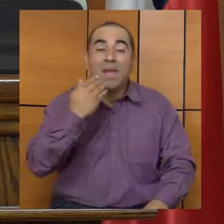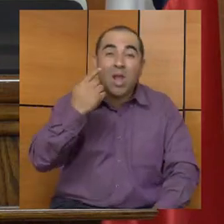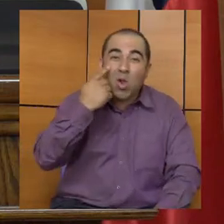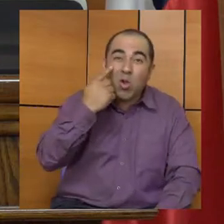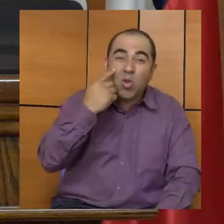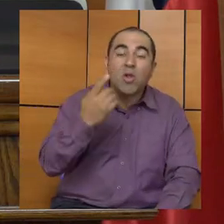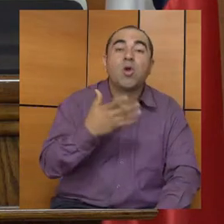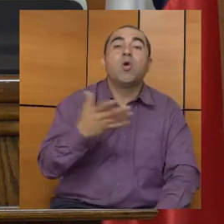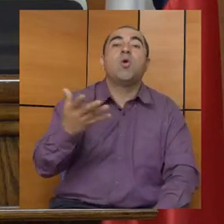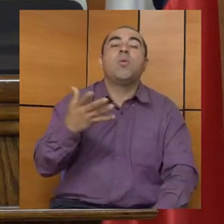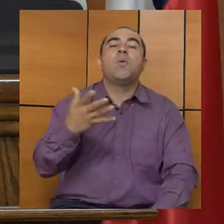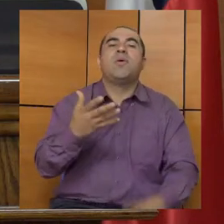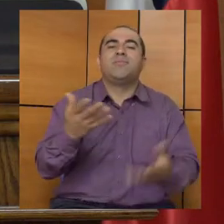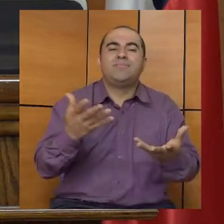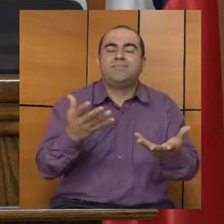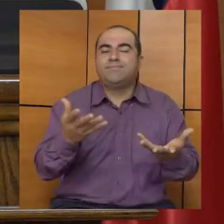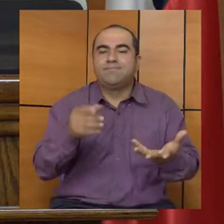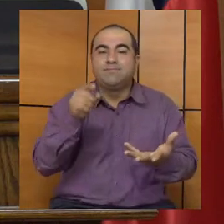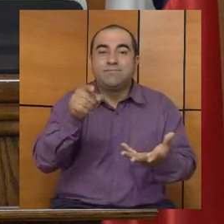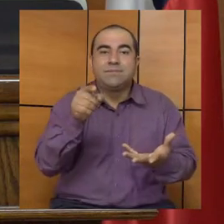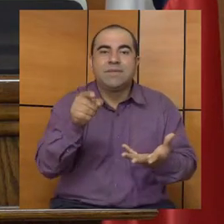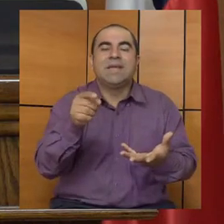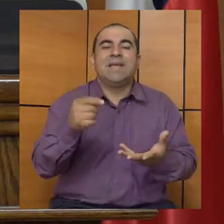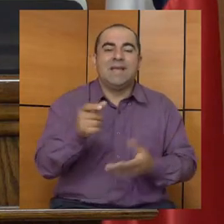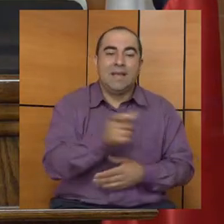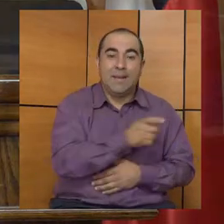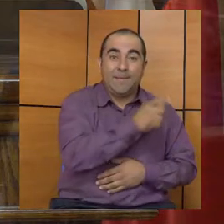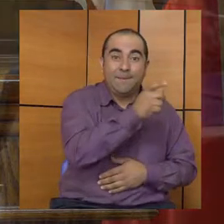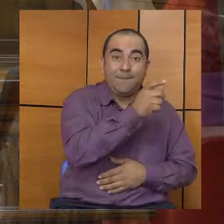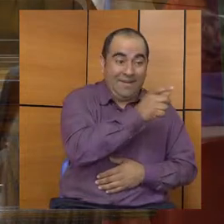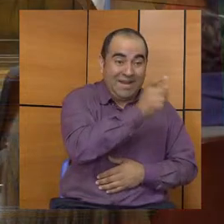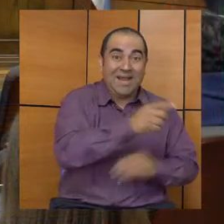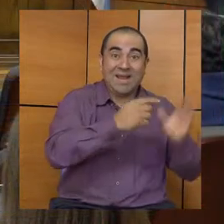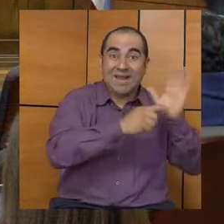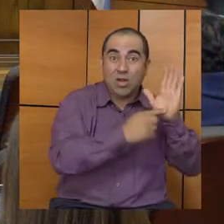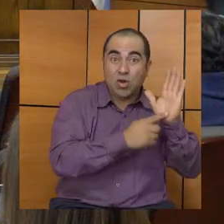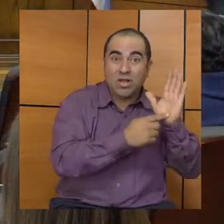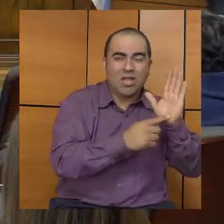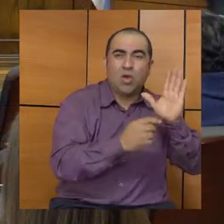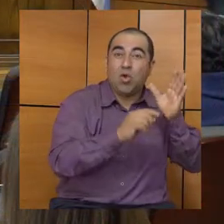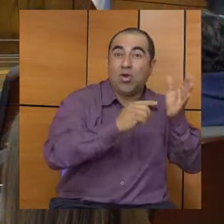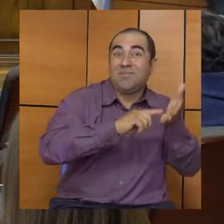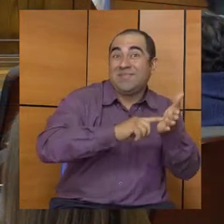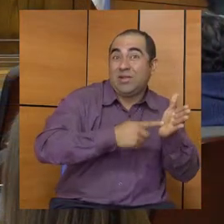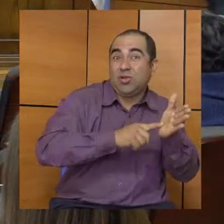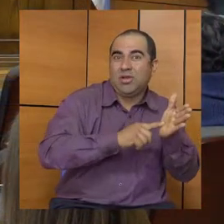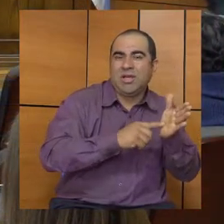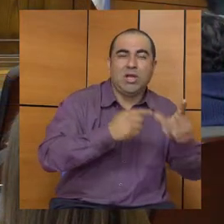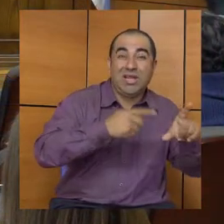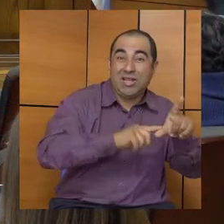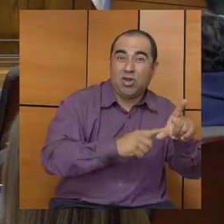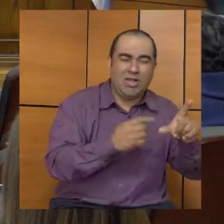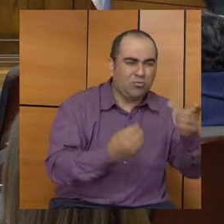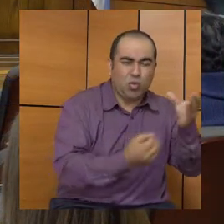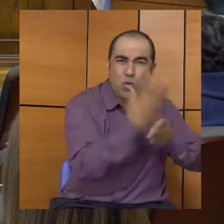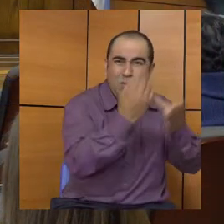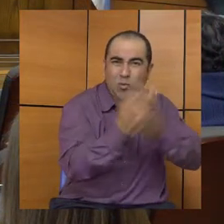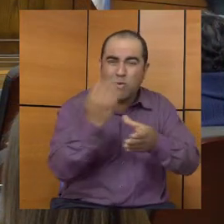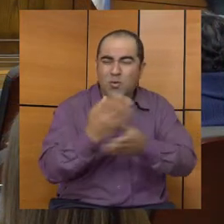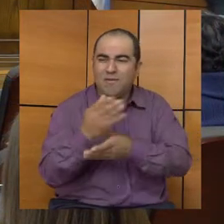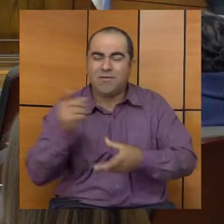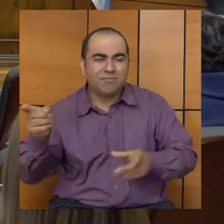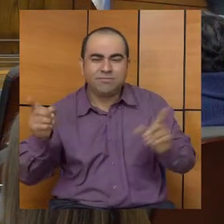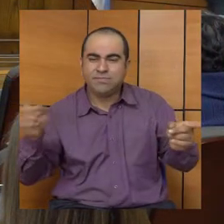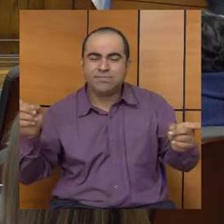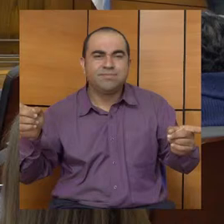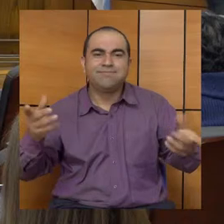para ver de qué manera se relacionan con la tecnología. O sea, nosotros aquí entramos y vemos que esta sala está llena de tecnología, nuestra